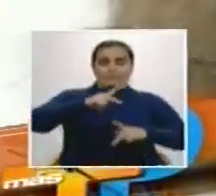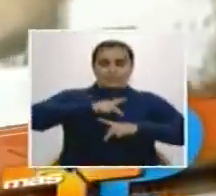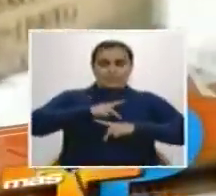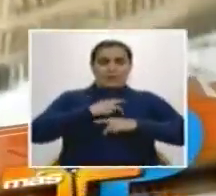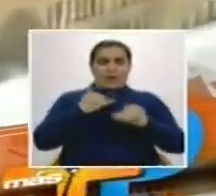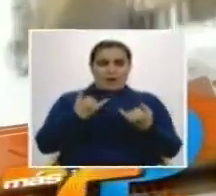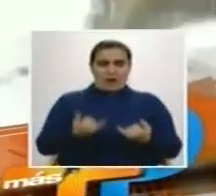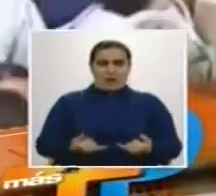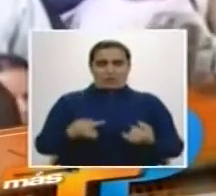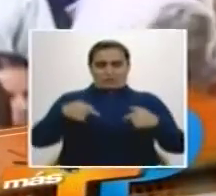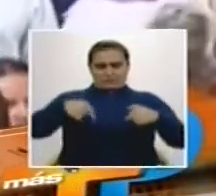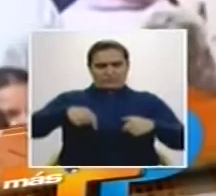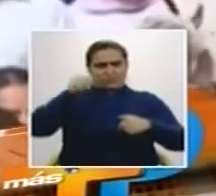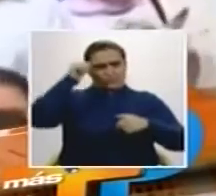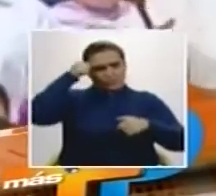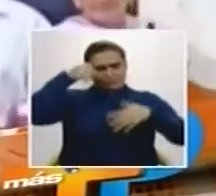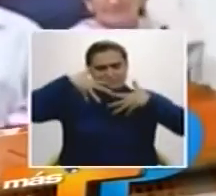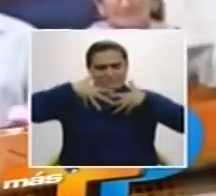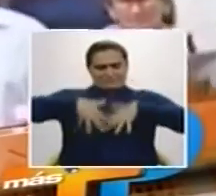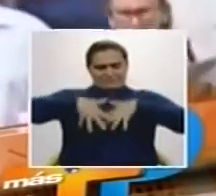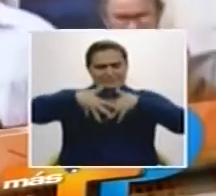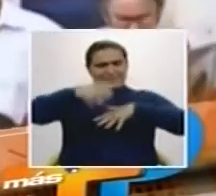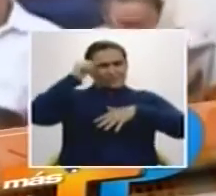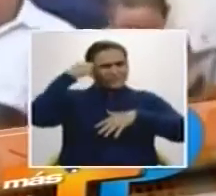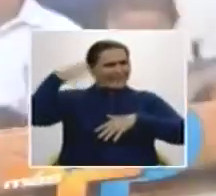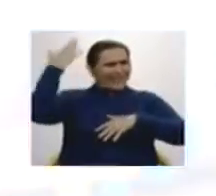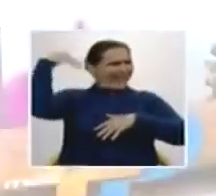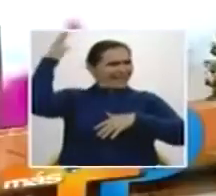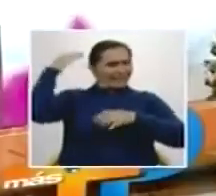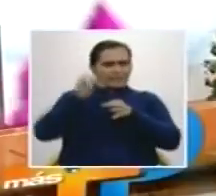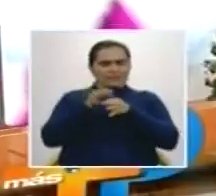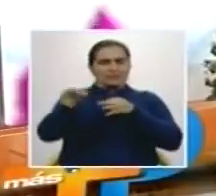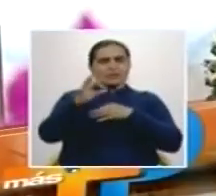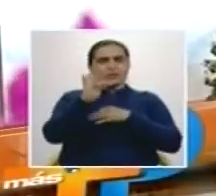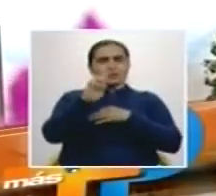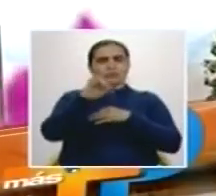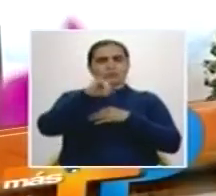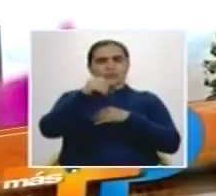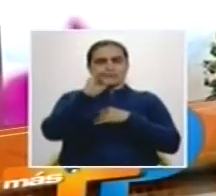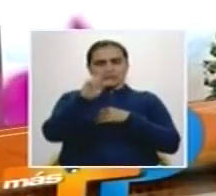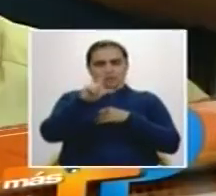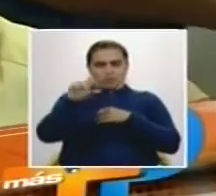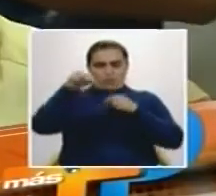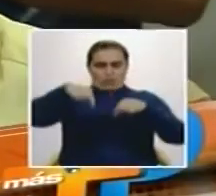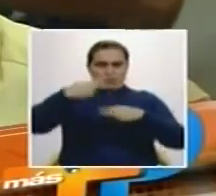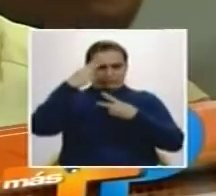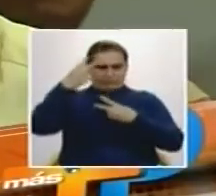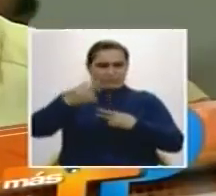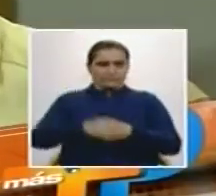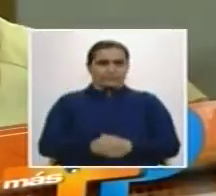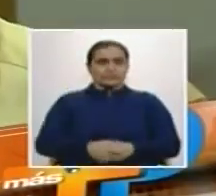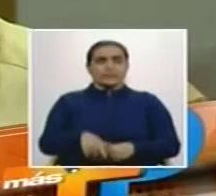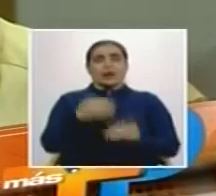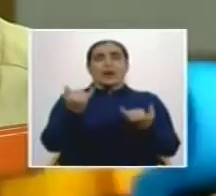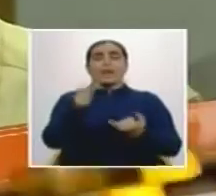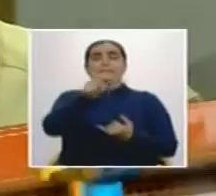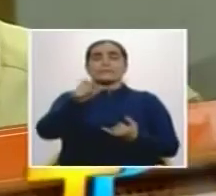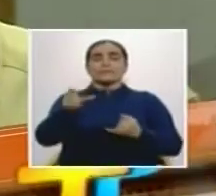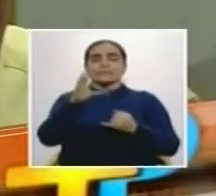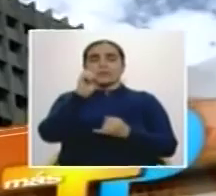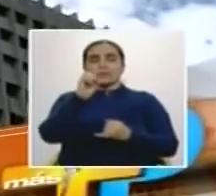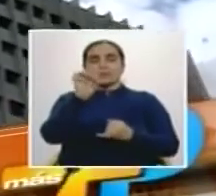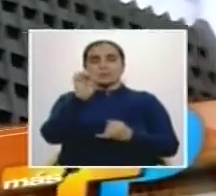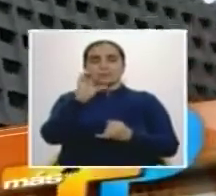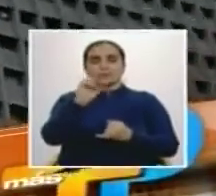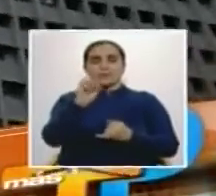un homenaje a la memoria de las víctimas que dejó la masacre de Trujillo. Tras la renuncia de Óscar Pardo, los duros